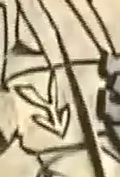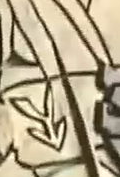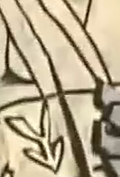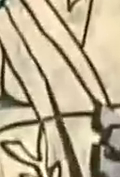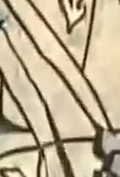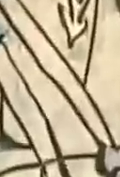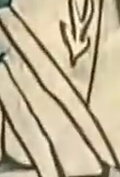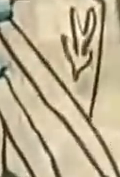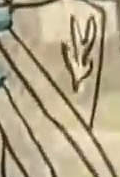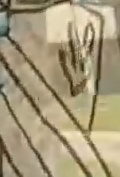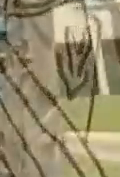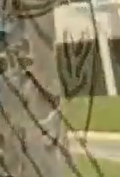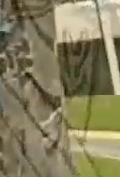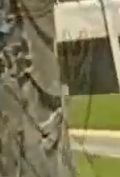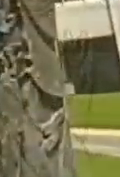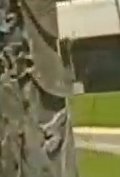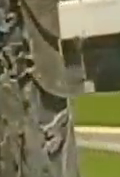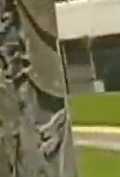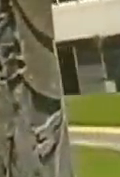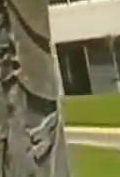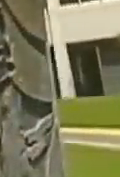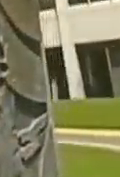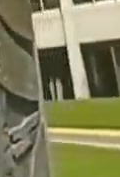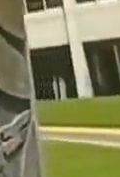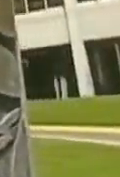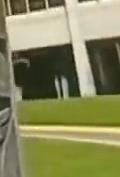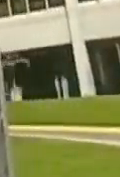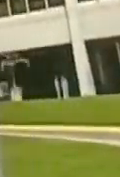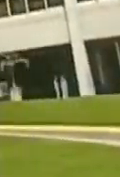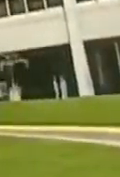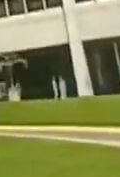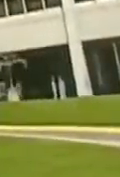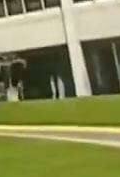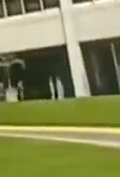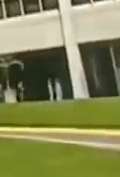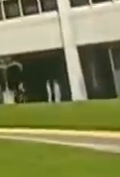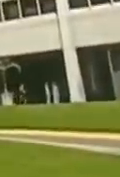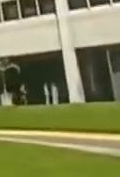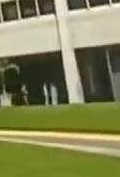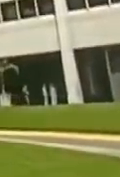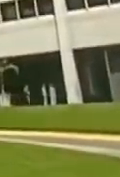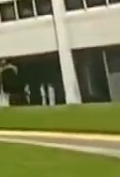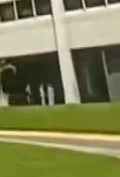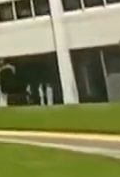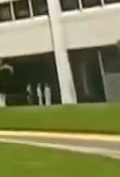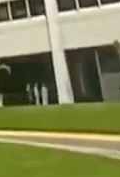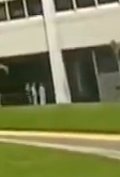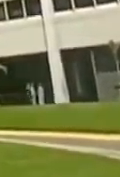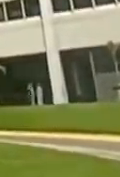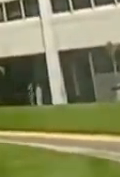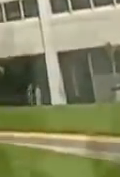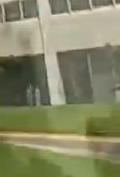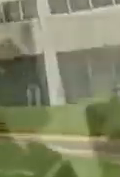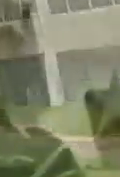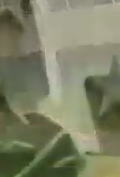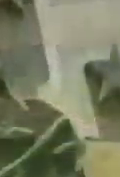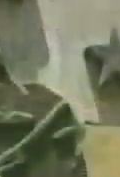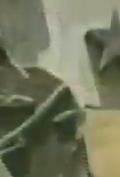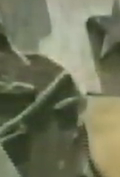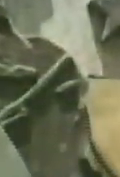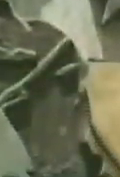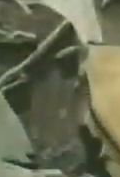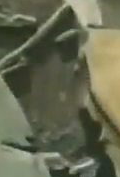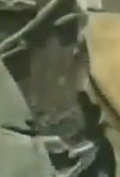de interés que se genera a esta hora y tiene que ver con la llegada del presidente constitucional de la República Bolivariana de Venezuela y comandante en jefe del cuerpo